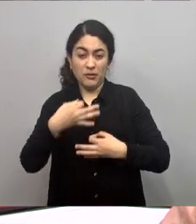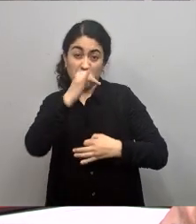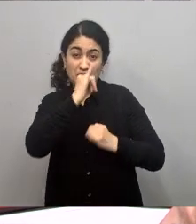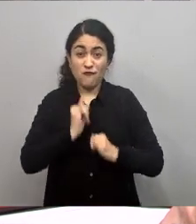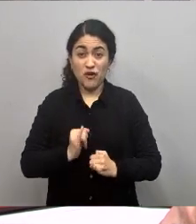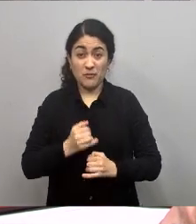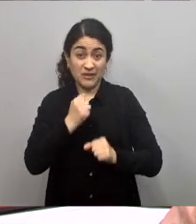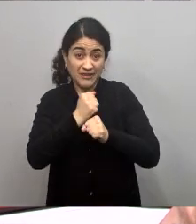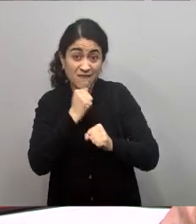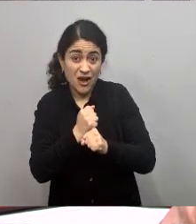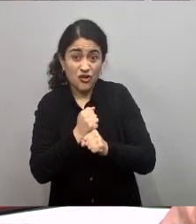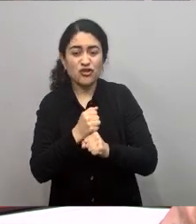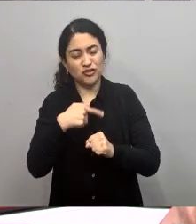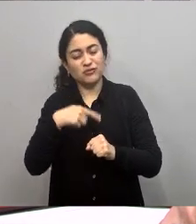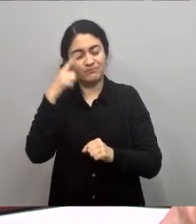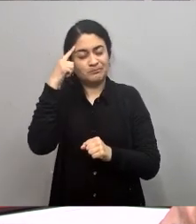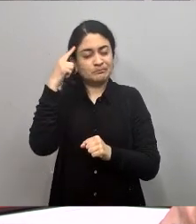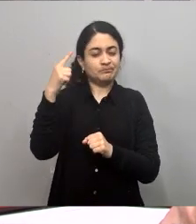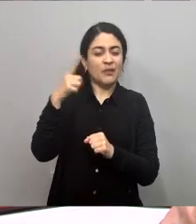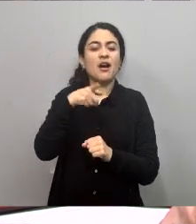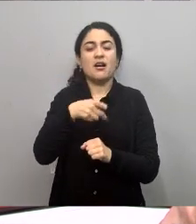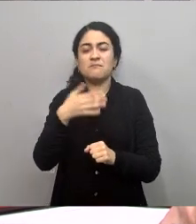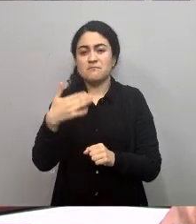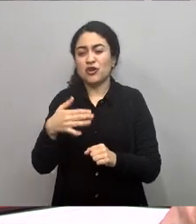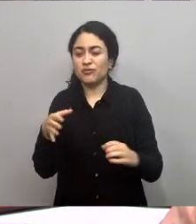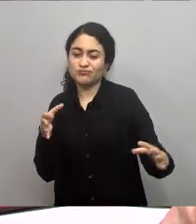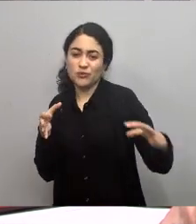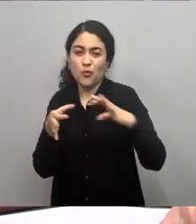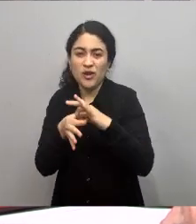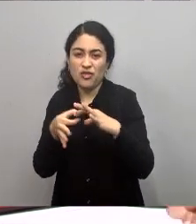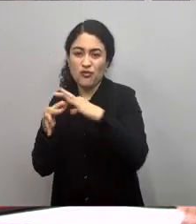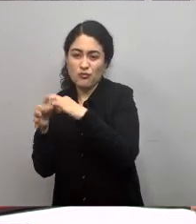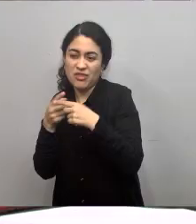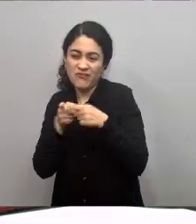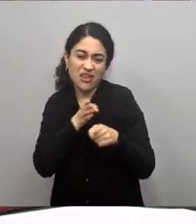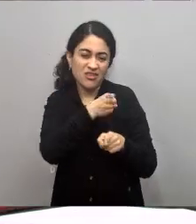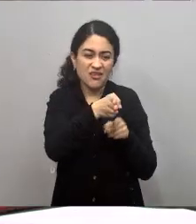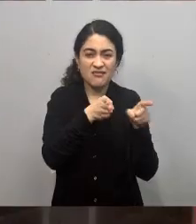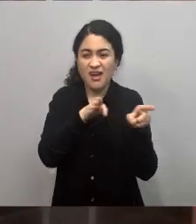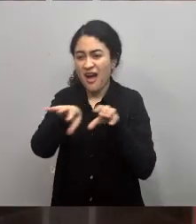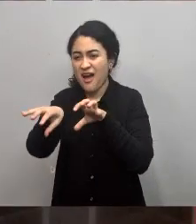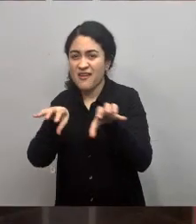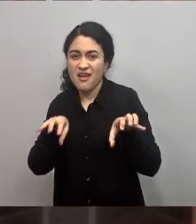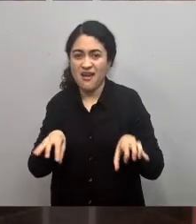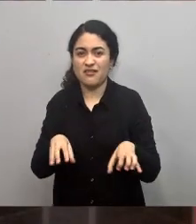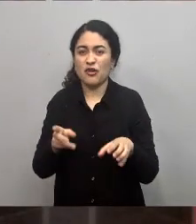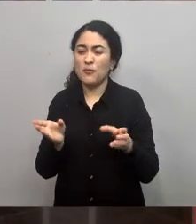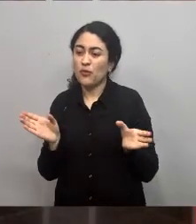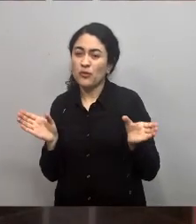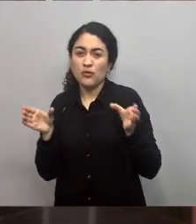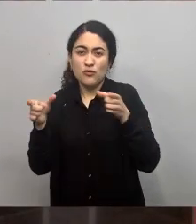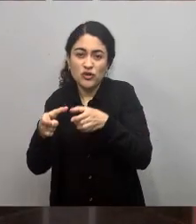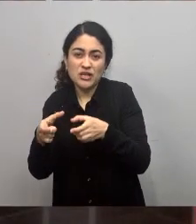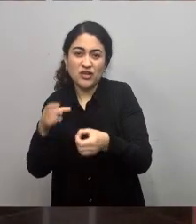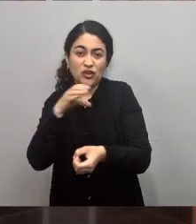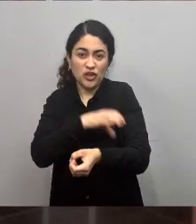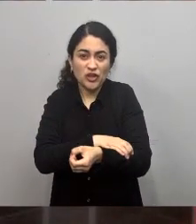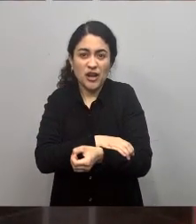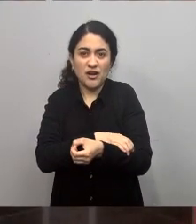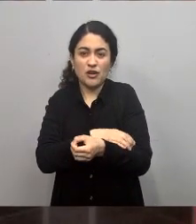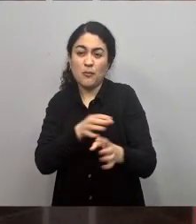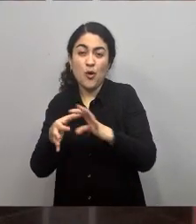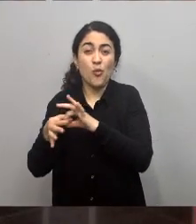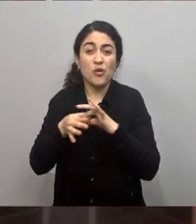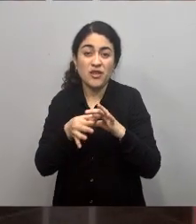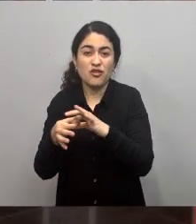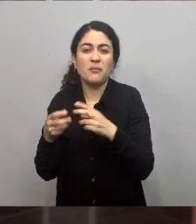oficialista y trabajar de manera muy mancomunada, de manera transversal con los consejeros regionales como cuerpo colegiado y con un